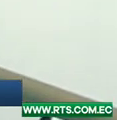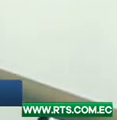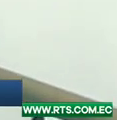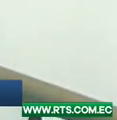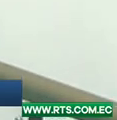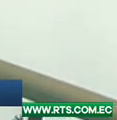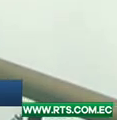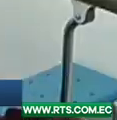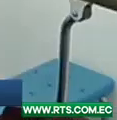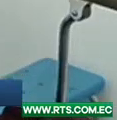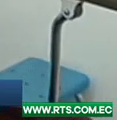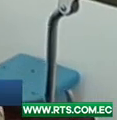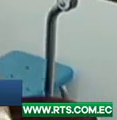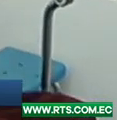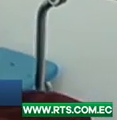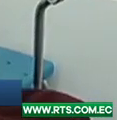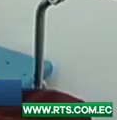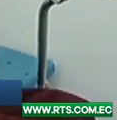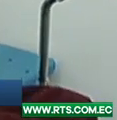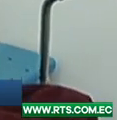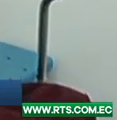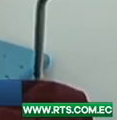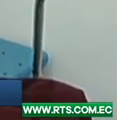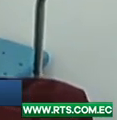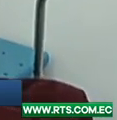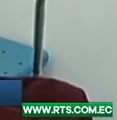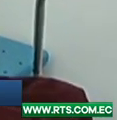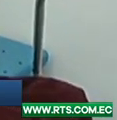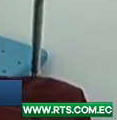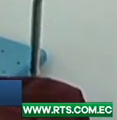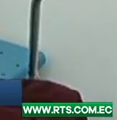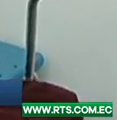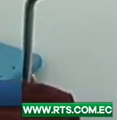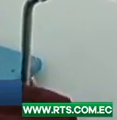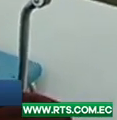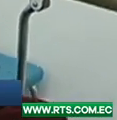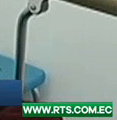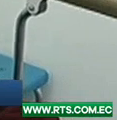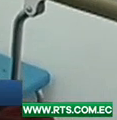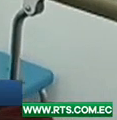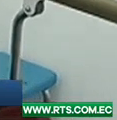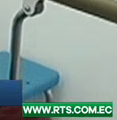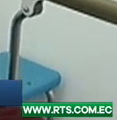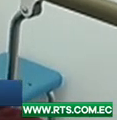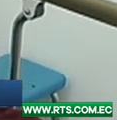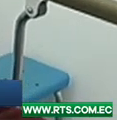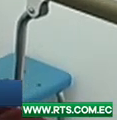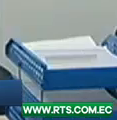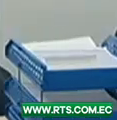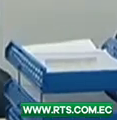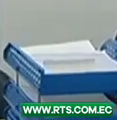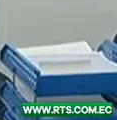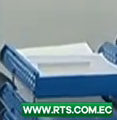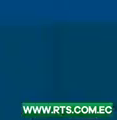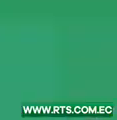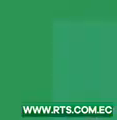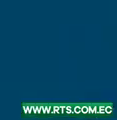tampoco leer o escribir se busca a su familia urgentemente porque tras un accidente debe imputársele una pierna